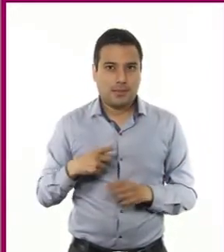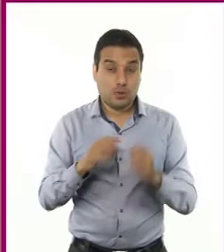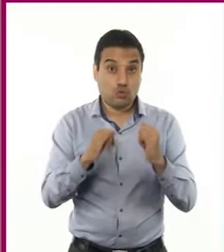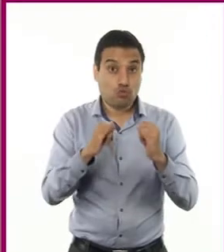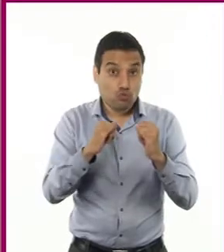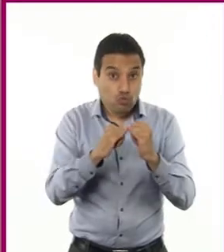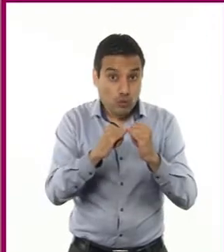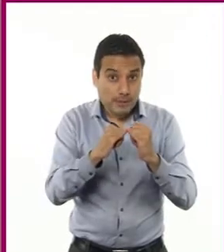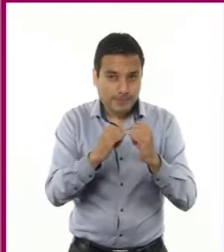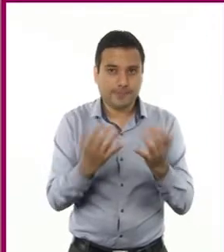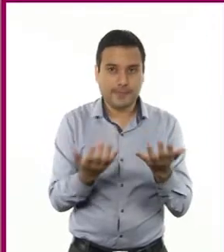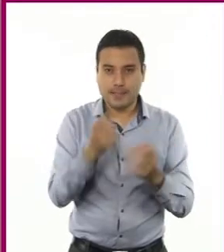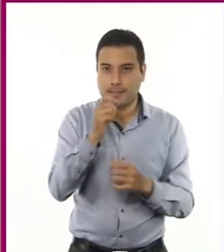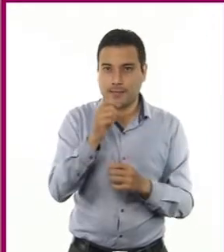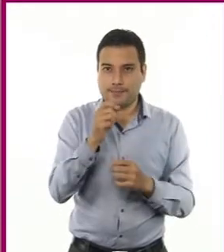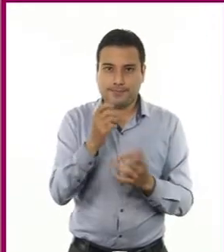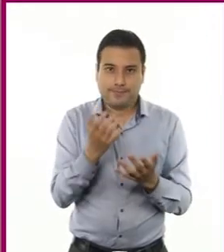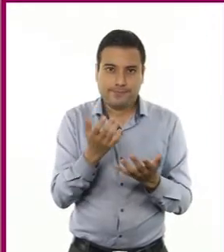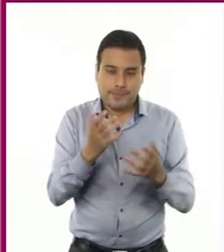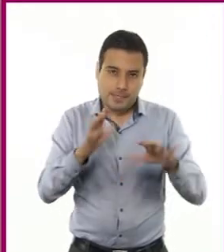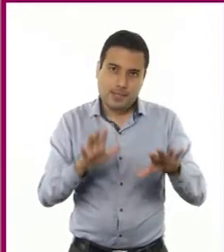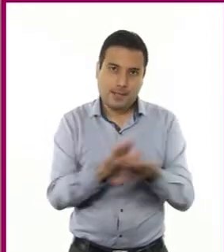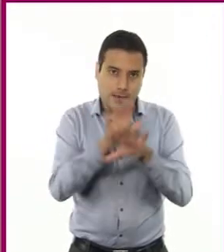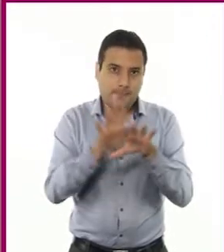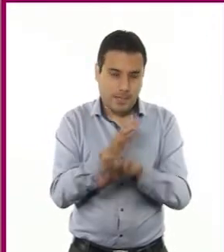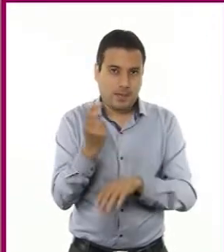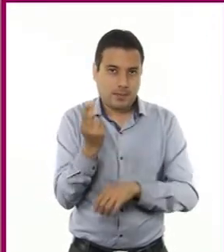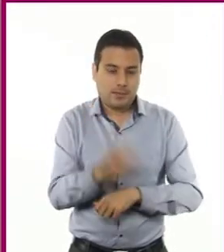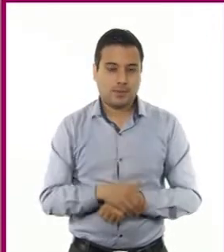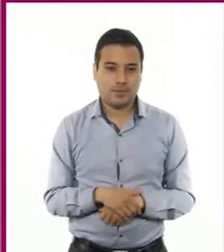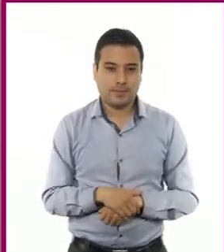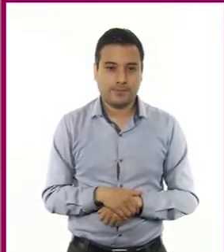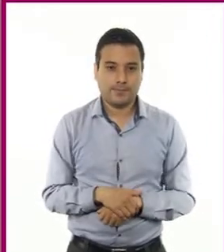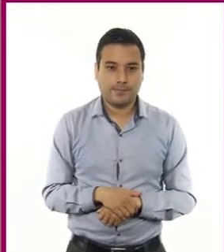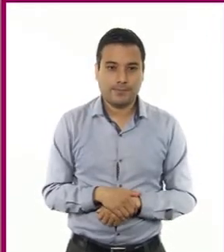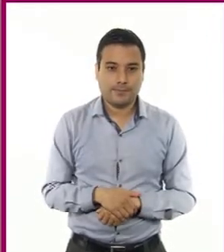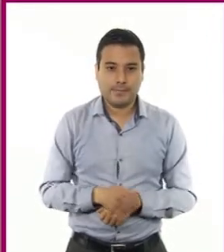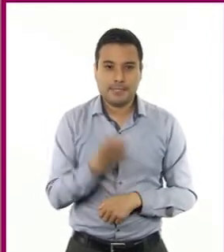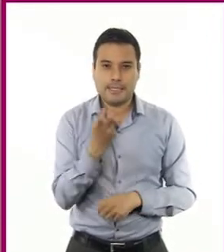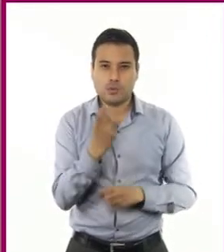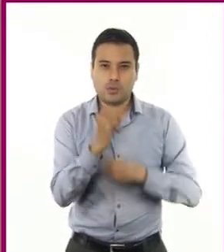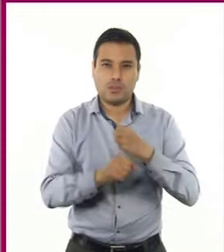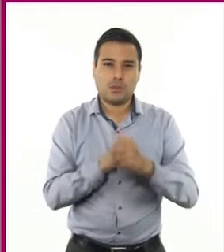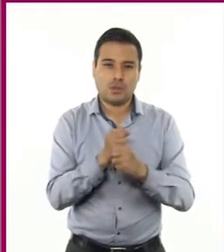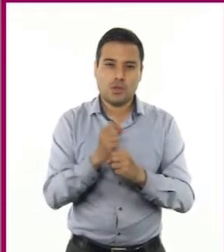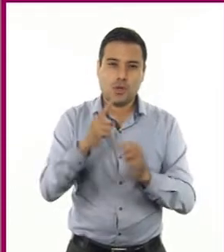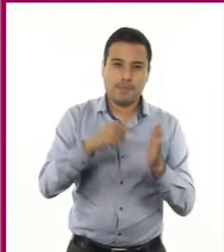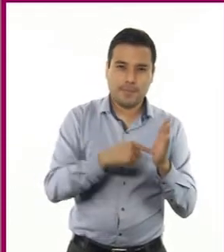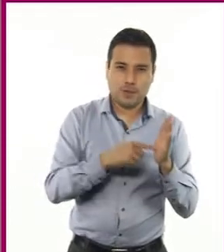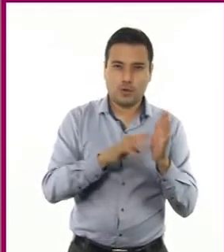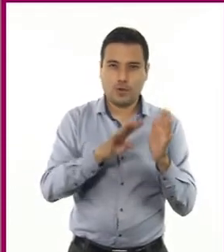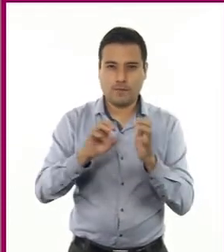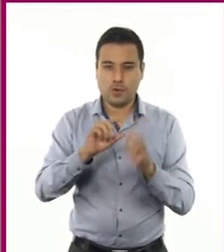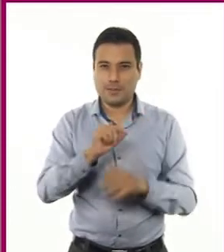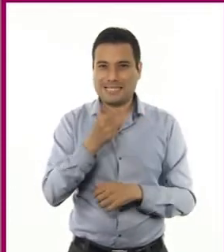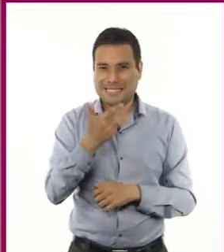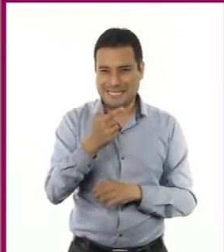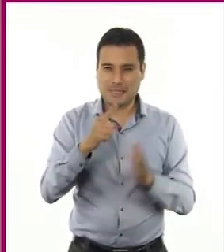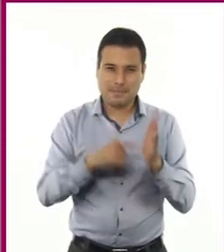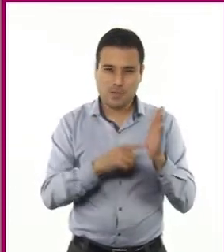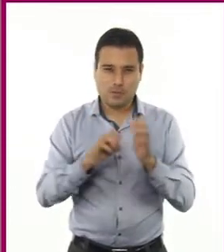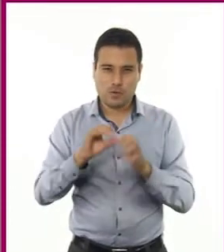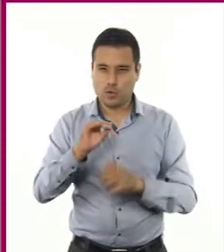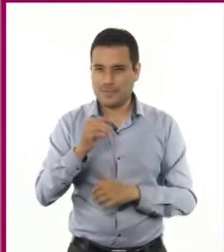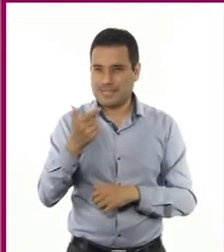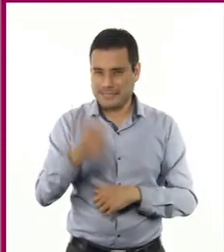con esa realidad. Y eso sucede entre 1977 y 1997. Se